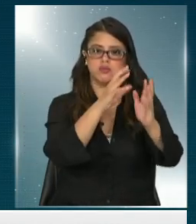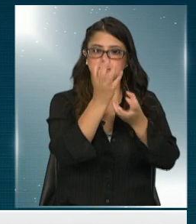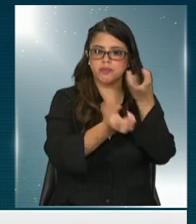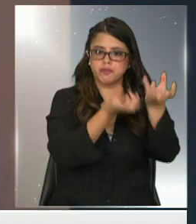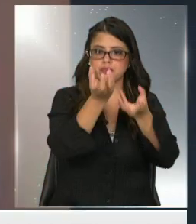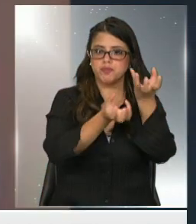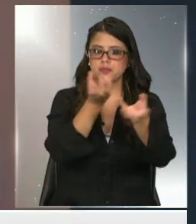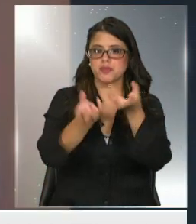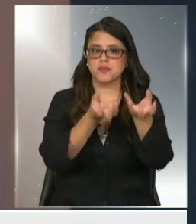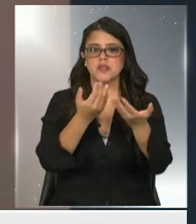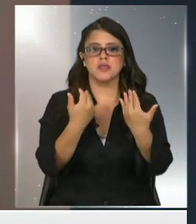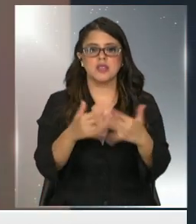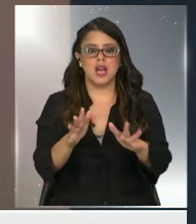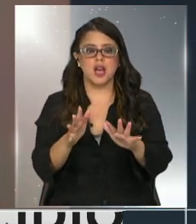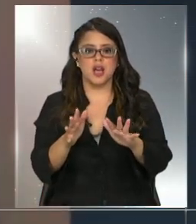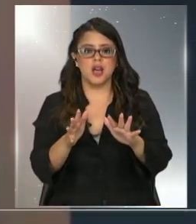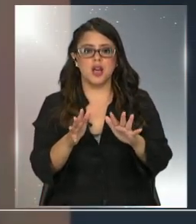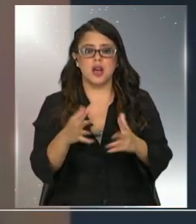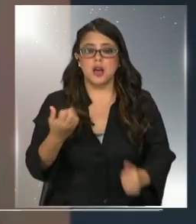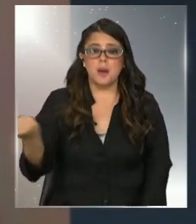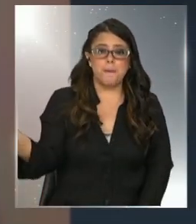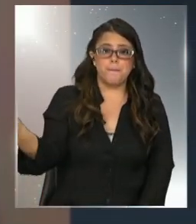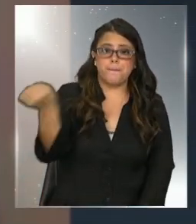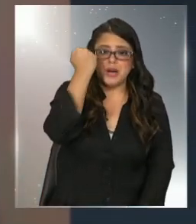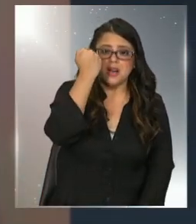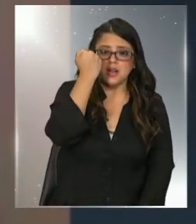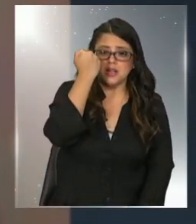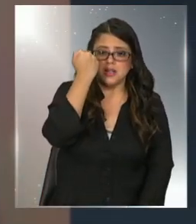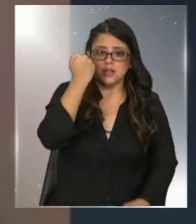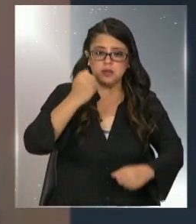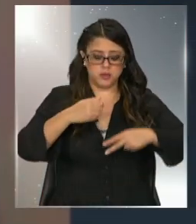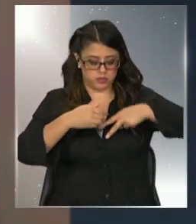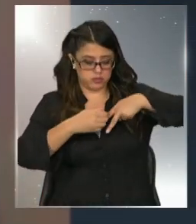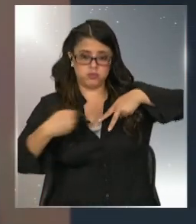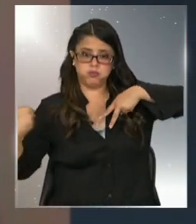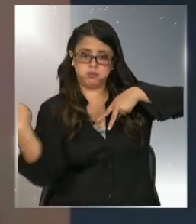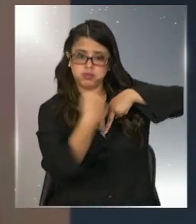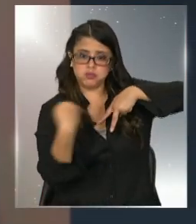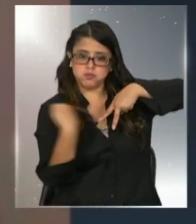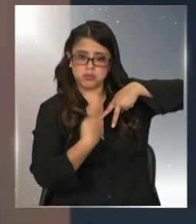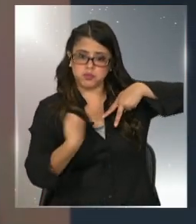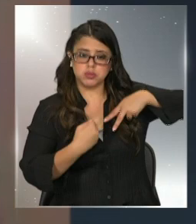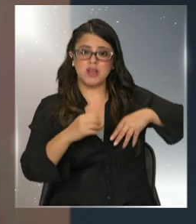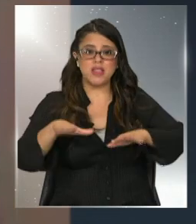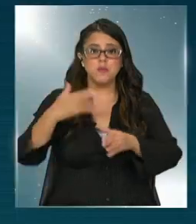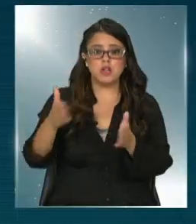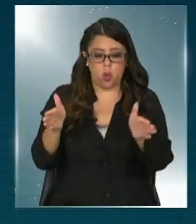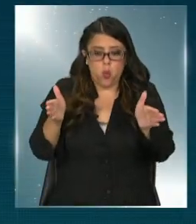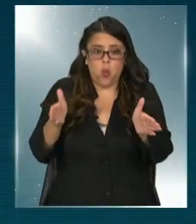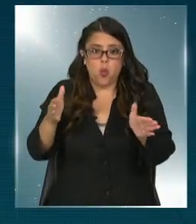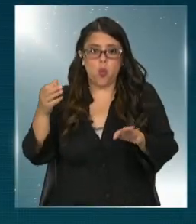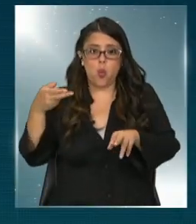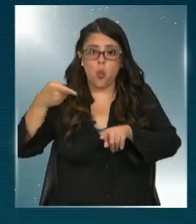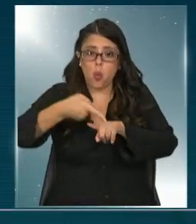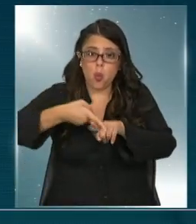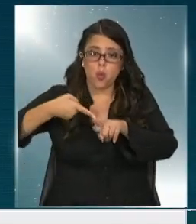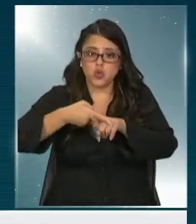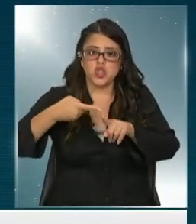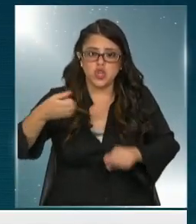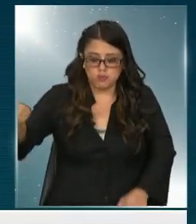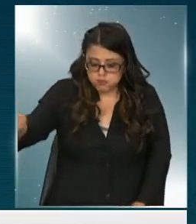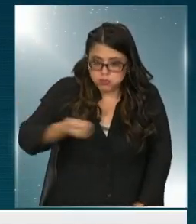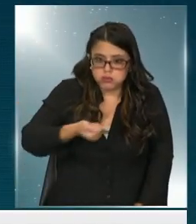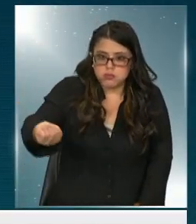Con golpes de pies y puño en su rostro y cuerpo, para luego, premunido de un cuchillo cocinero, darle diversas